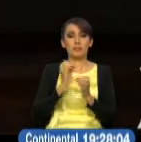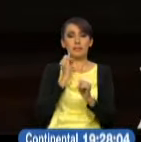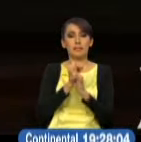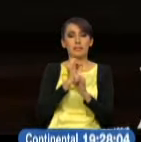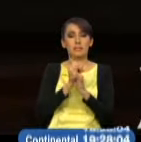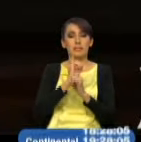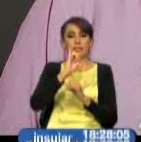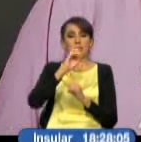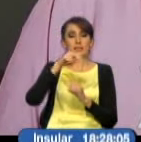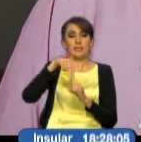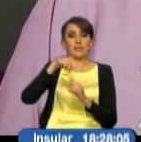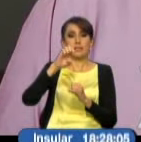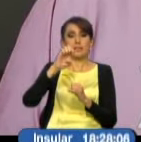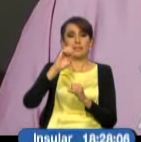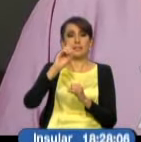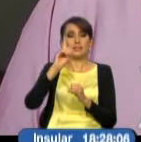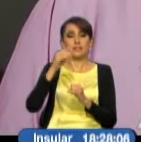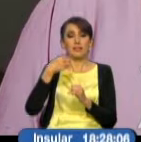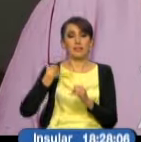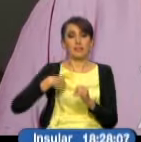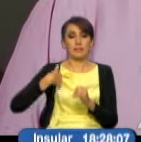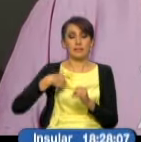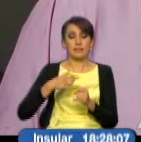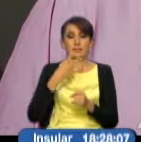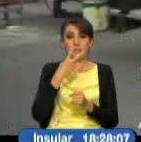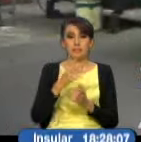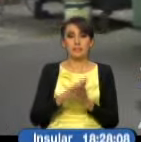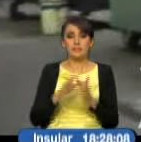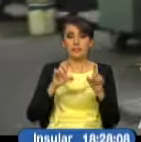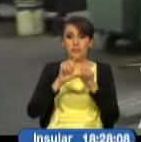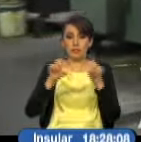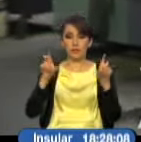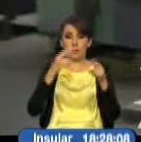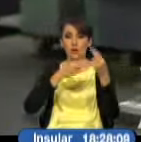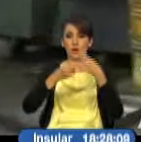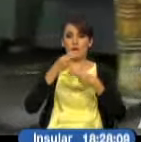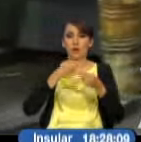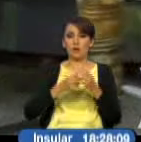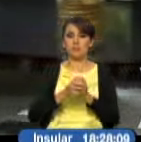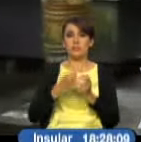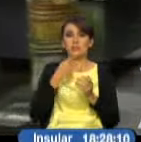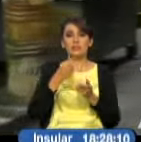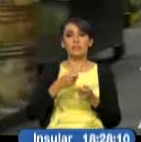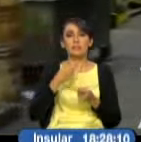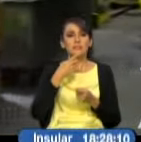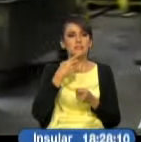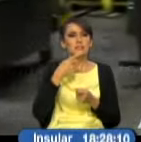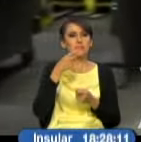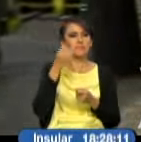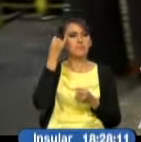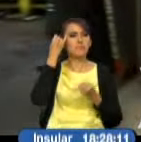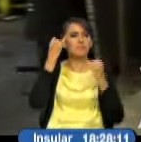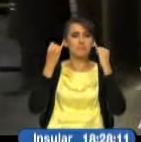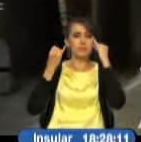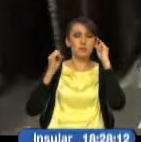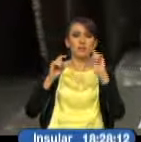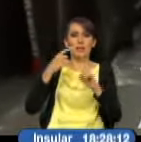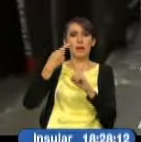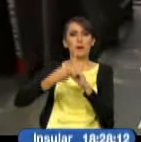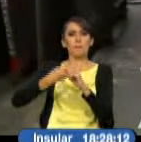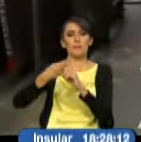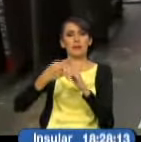INDEC. Leo Bilansky, presidente de la Asociación de Empresarios Nacionales, ofrece su perspectiva sobre la situación del mercado